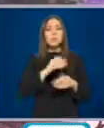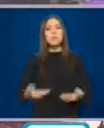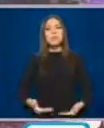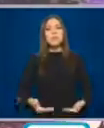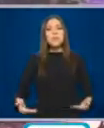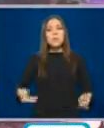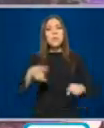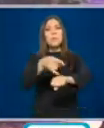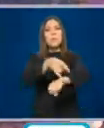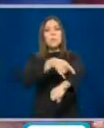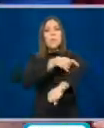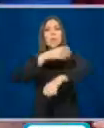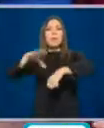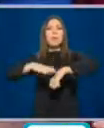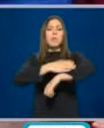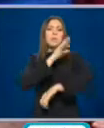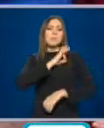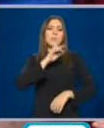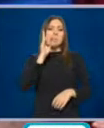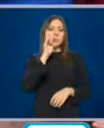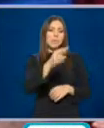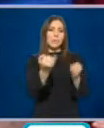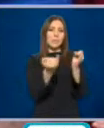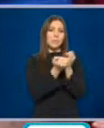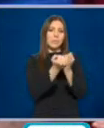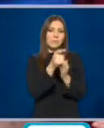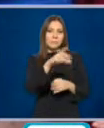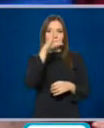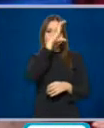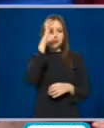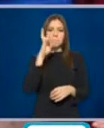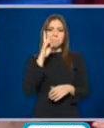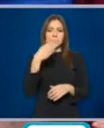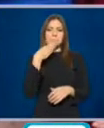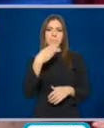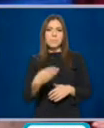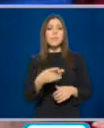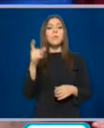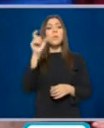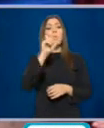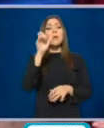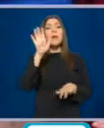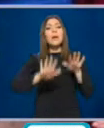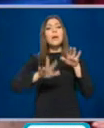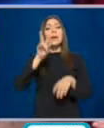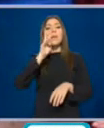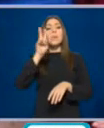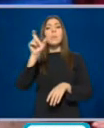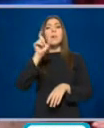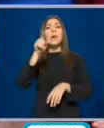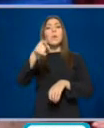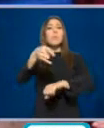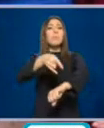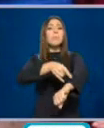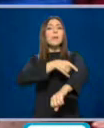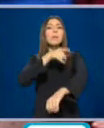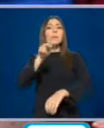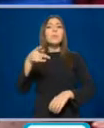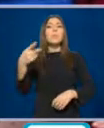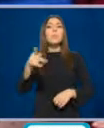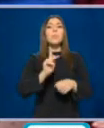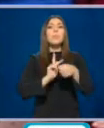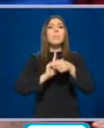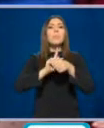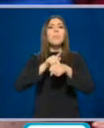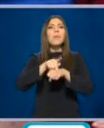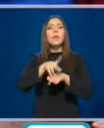unas medias para compensar. Que un poco también yo recomiendo mucho medias, por ejemplo, cuando no tienen como una piel muy suave, ¿no? Y se va